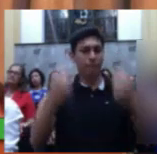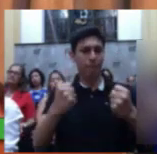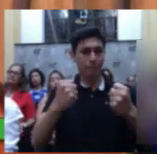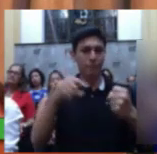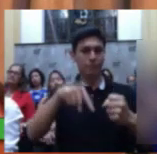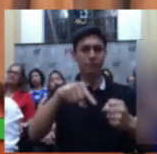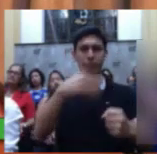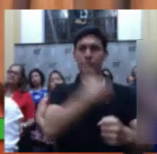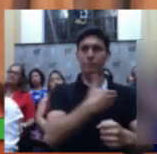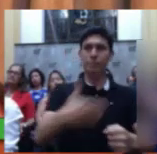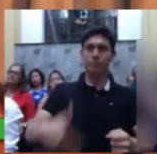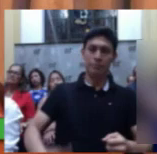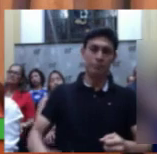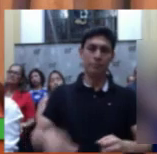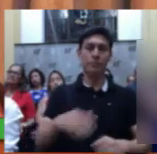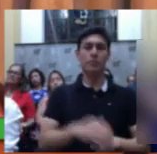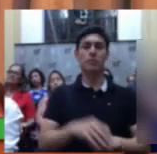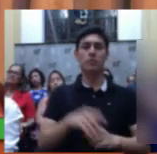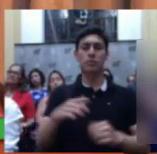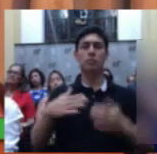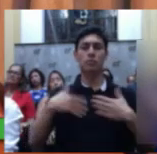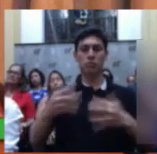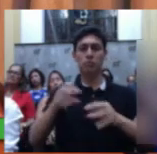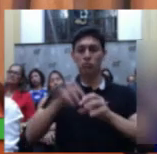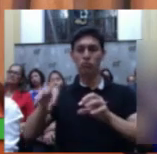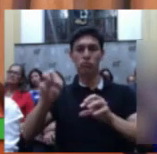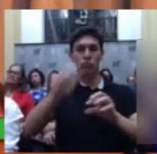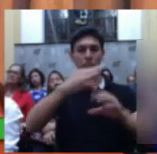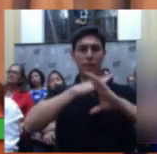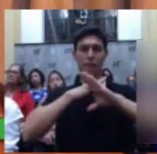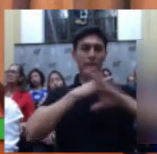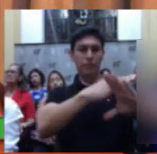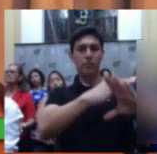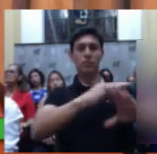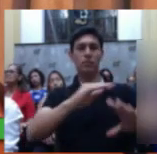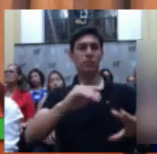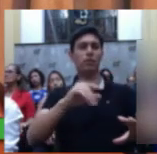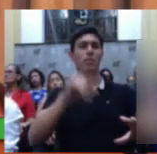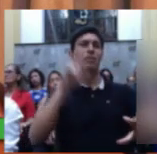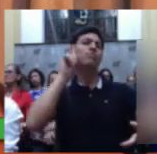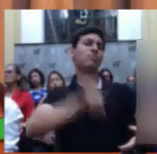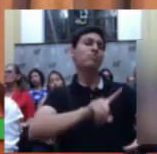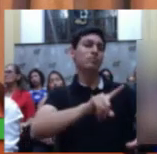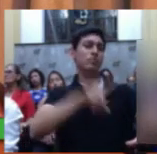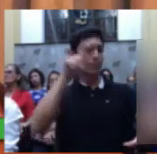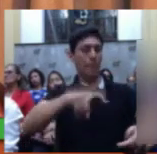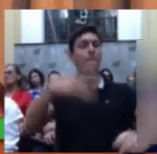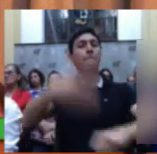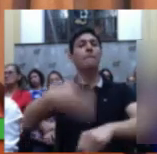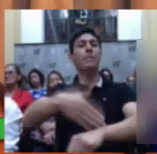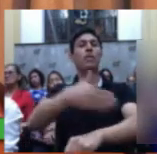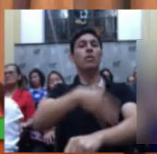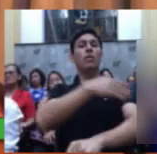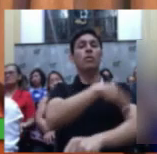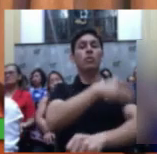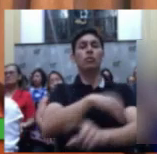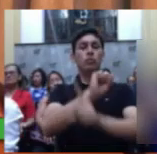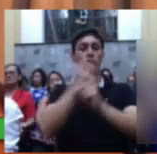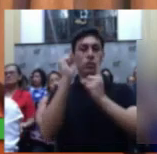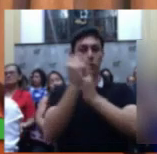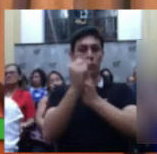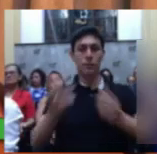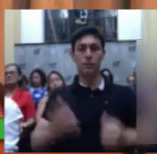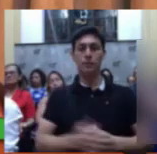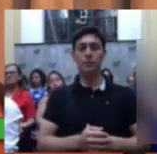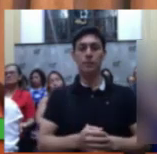para que sus instituciones eviten la injusticia y permitan una mejor sociedad. Ni en los